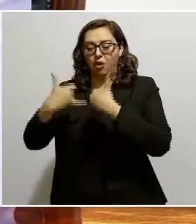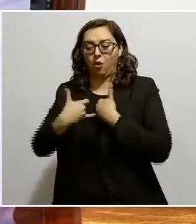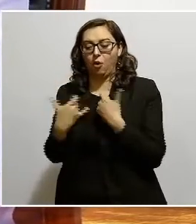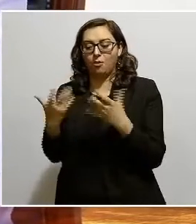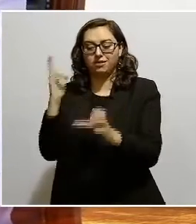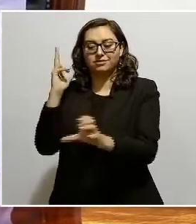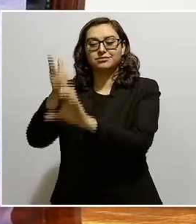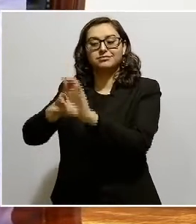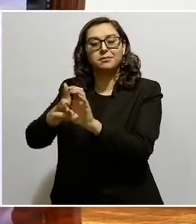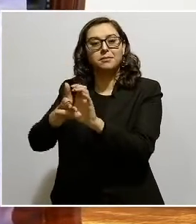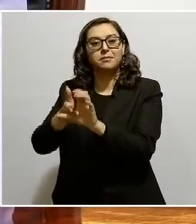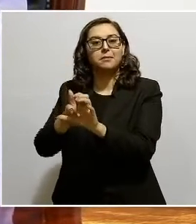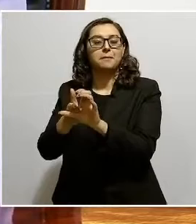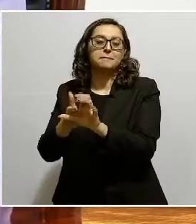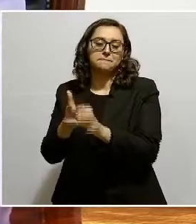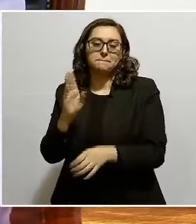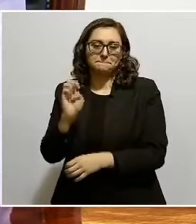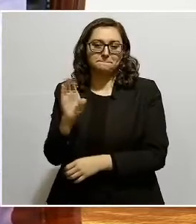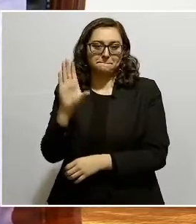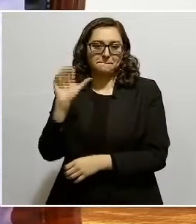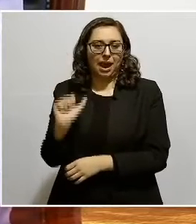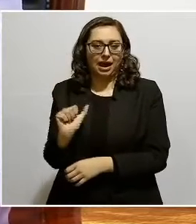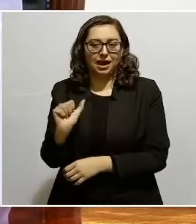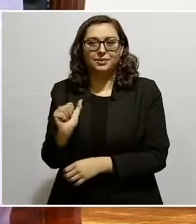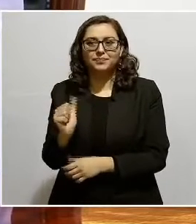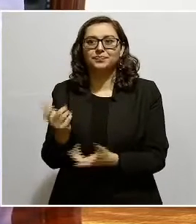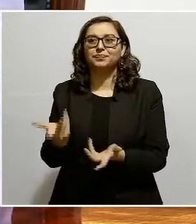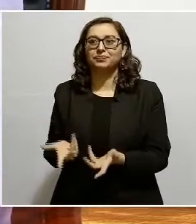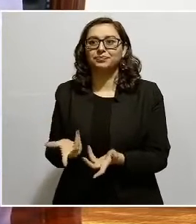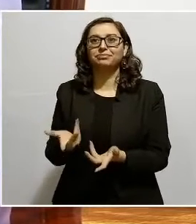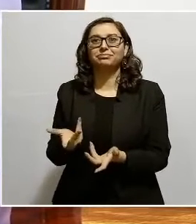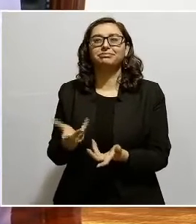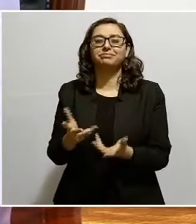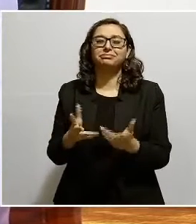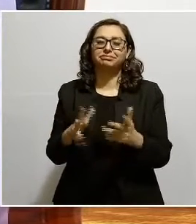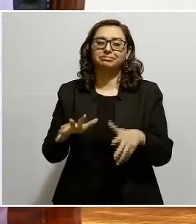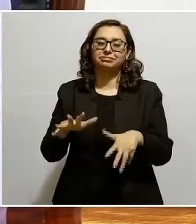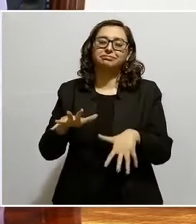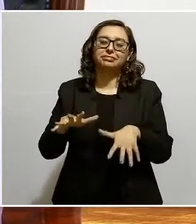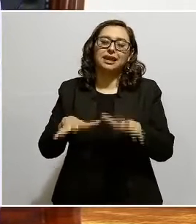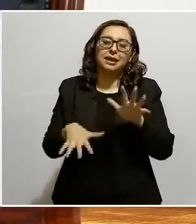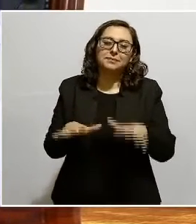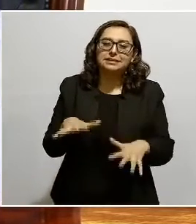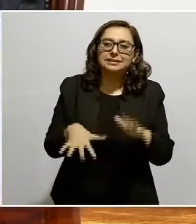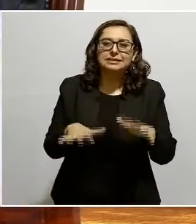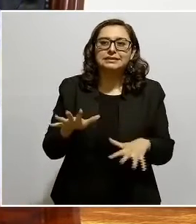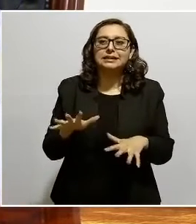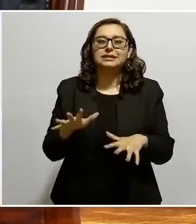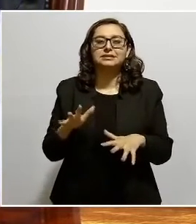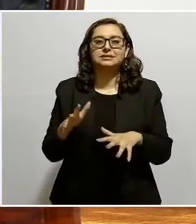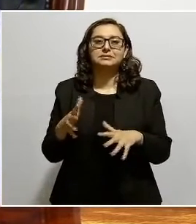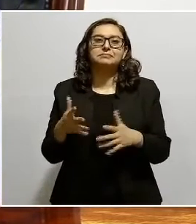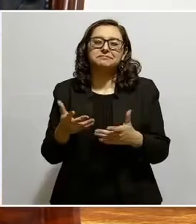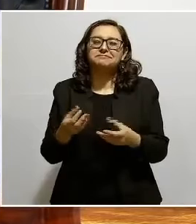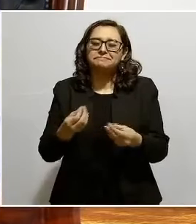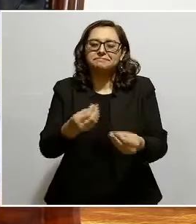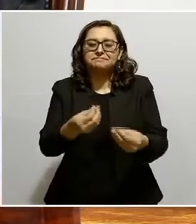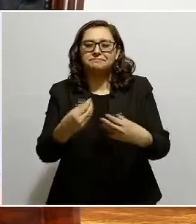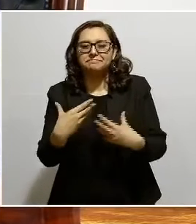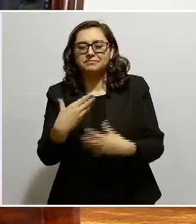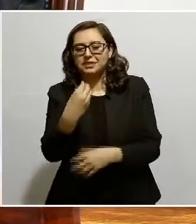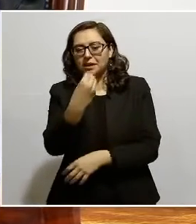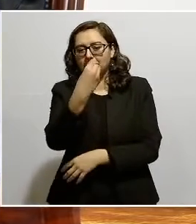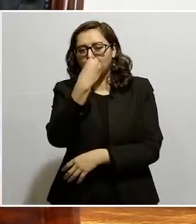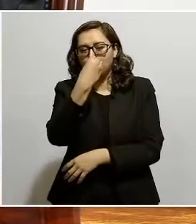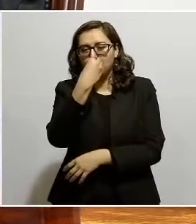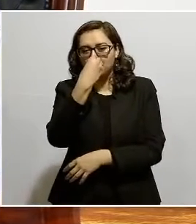y de vez en cuando, o de manera periódica, alimentación en